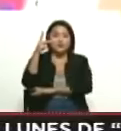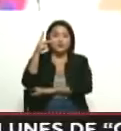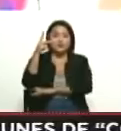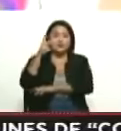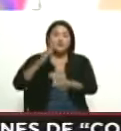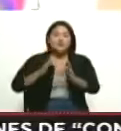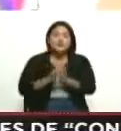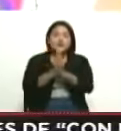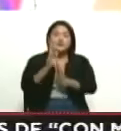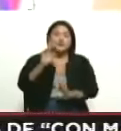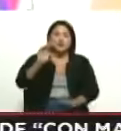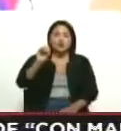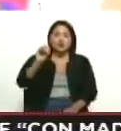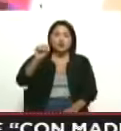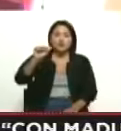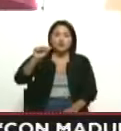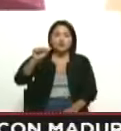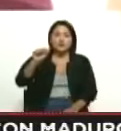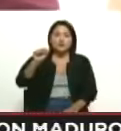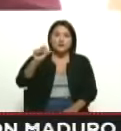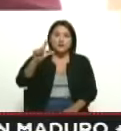Santa Rosalía.